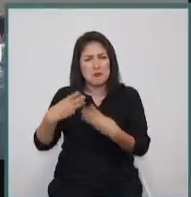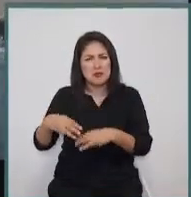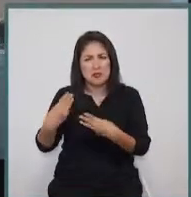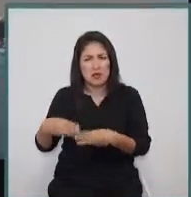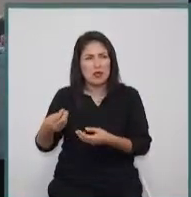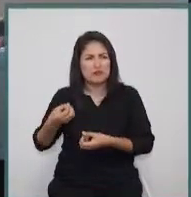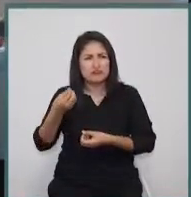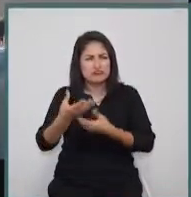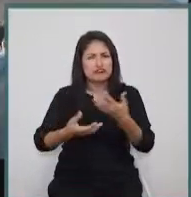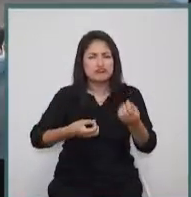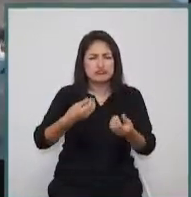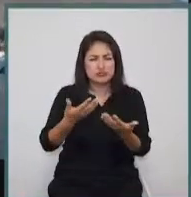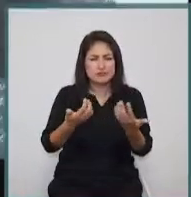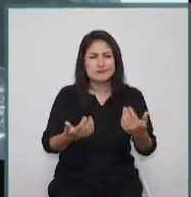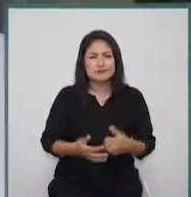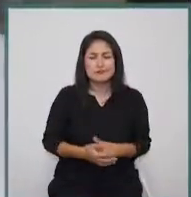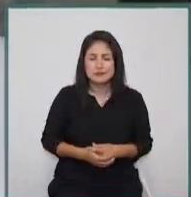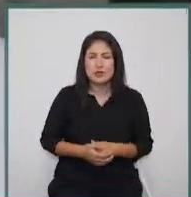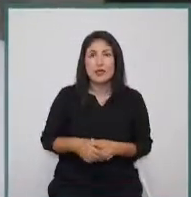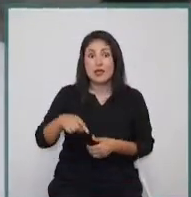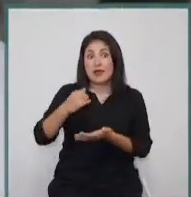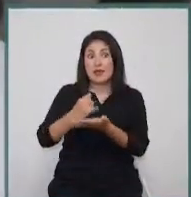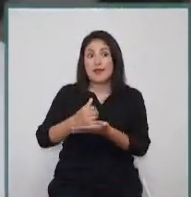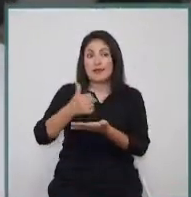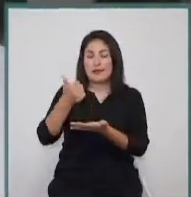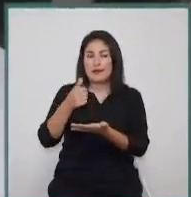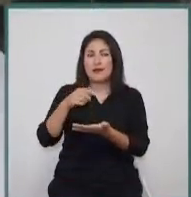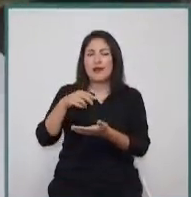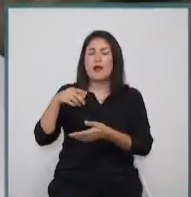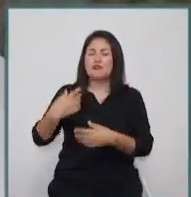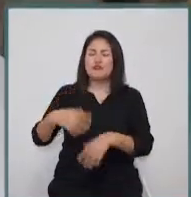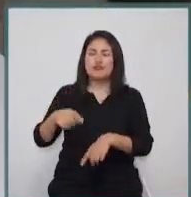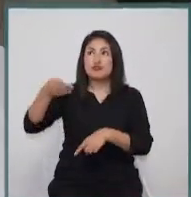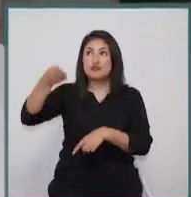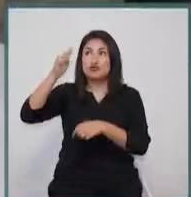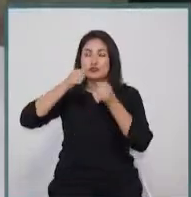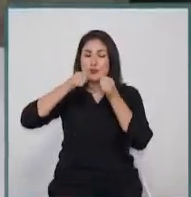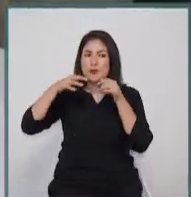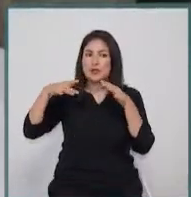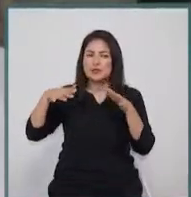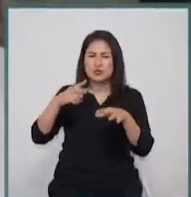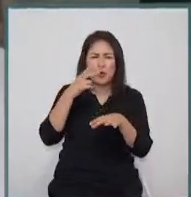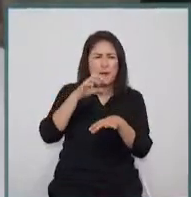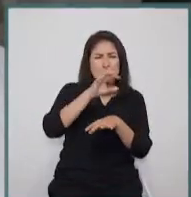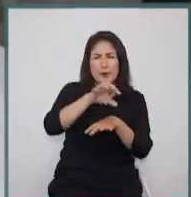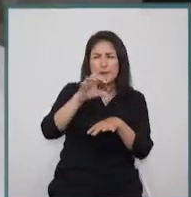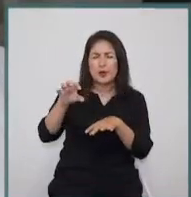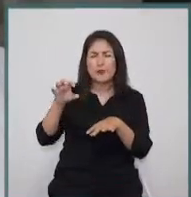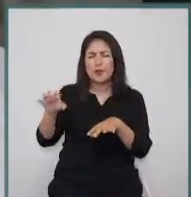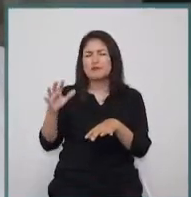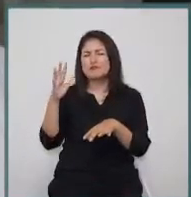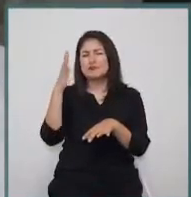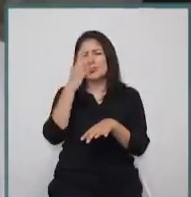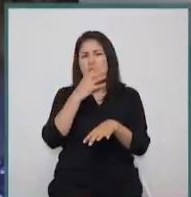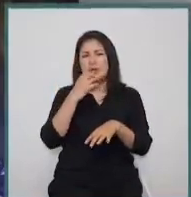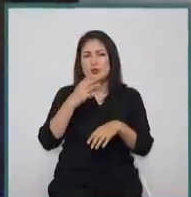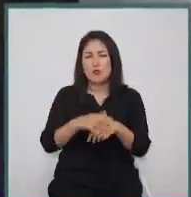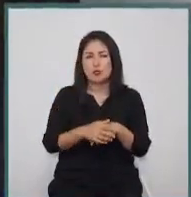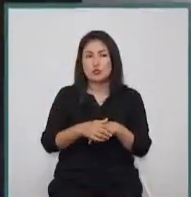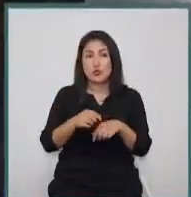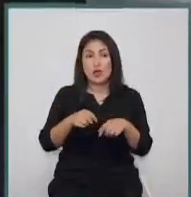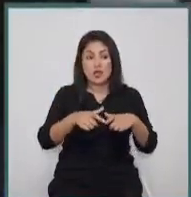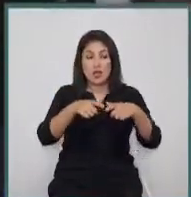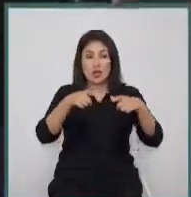puede vender a través de lo que es la industria turística. Ica es una región bendecida. Por donde vayas, vas a tener atractivos turísticos. Y